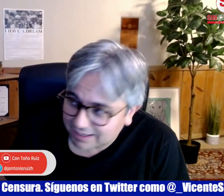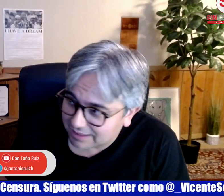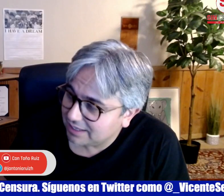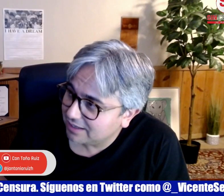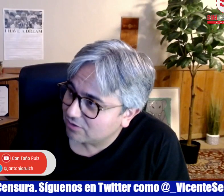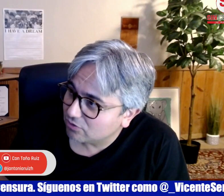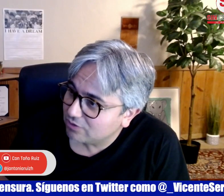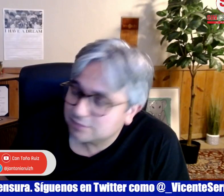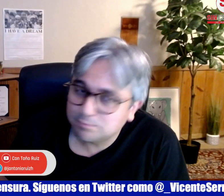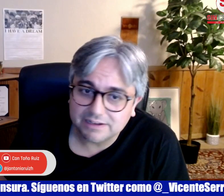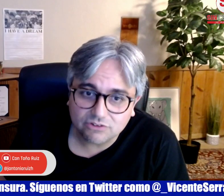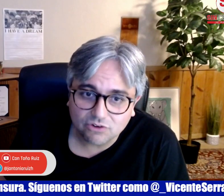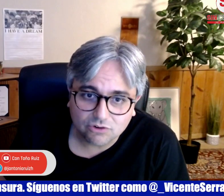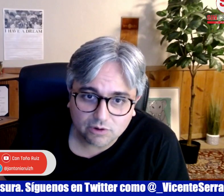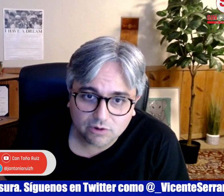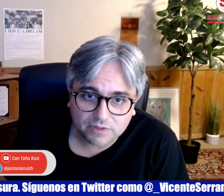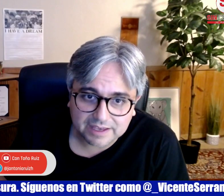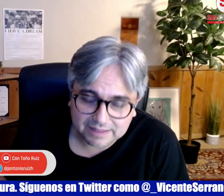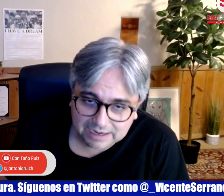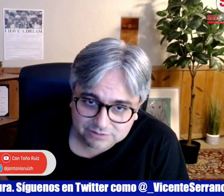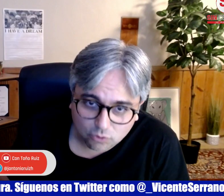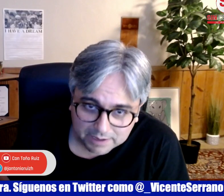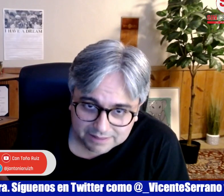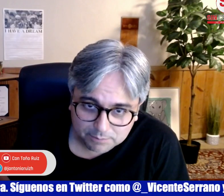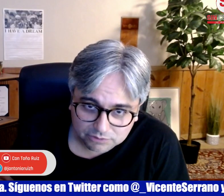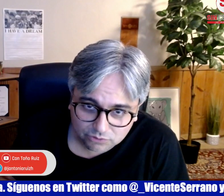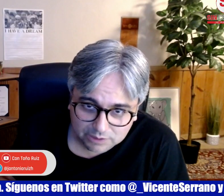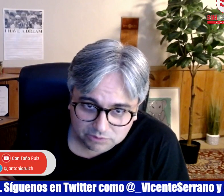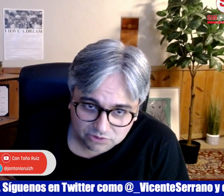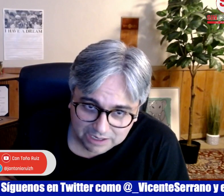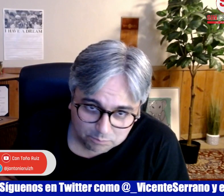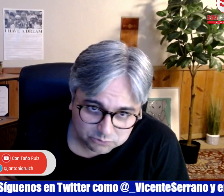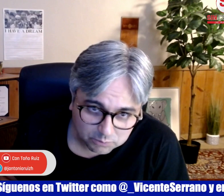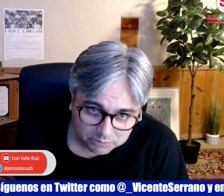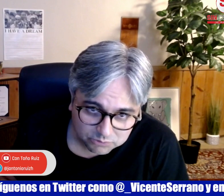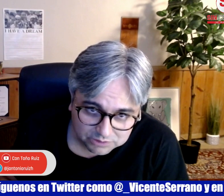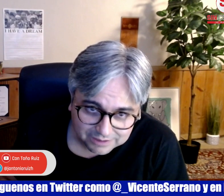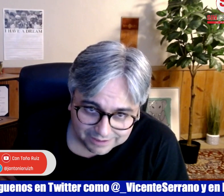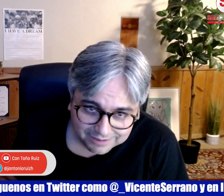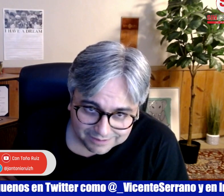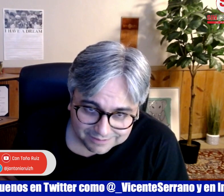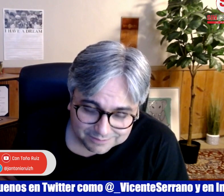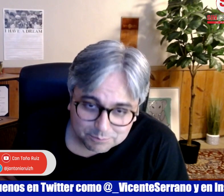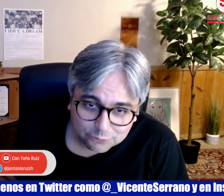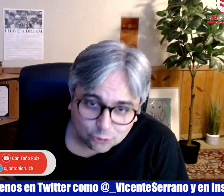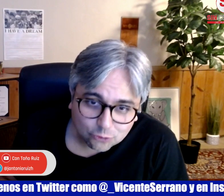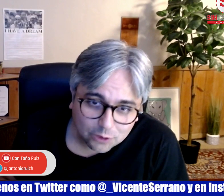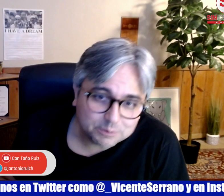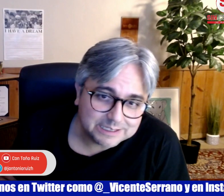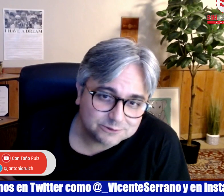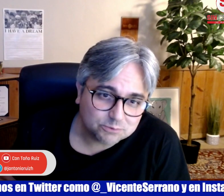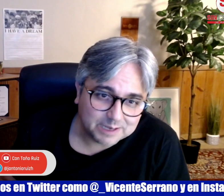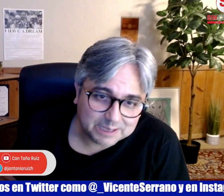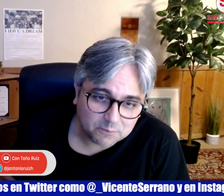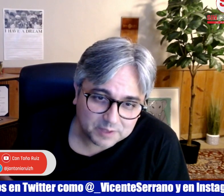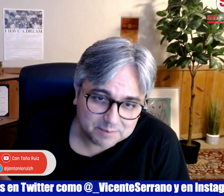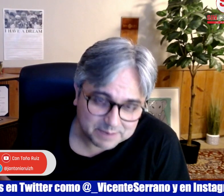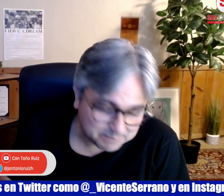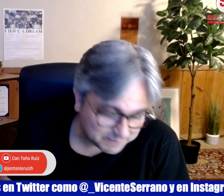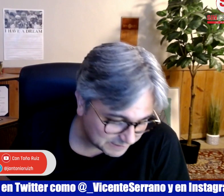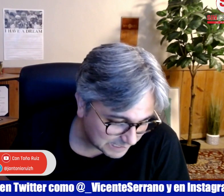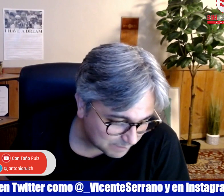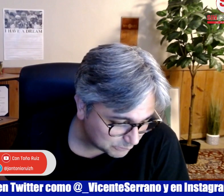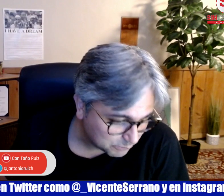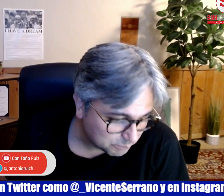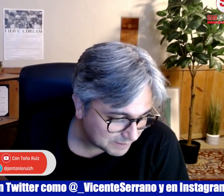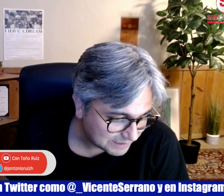Yo me quedé con una expresión luego de que Dalila Escobar de Proceso le cuestionara a López Obrador si presionó a los ministros para que votaran